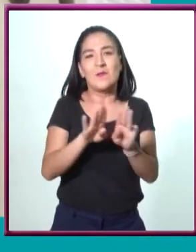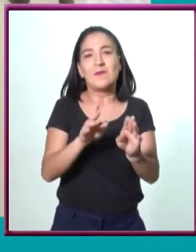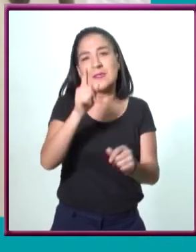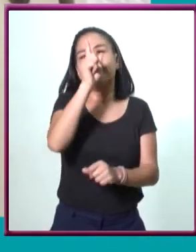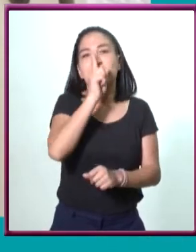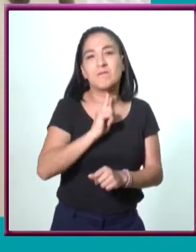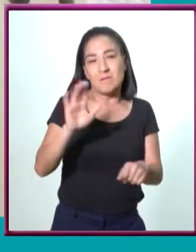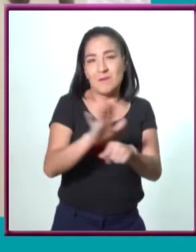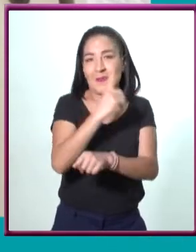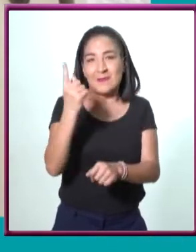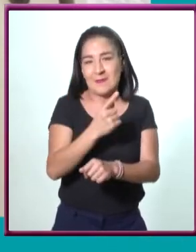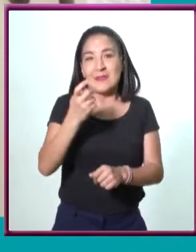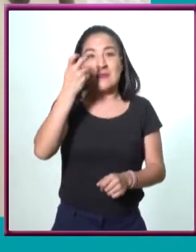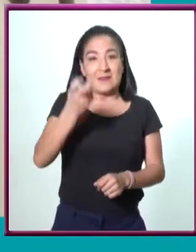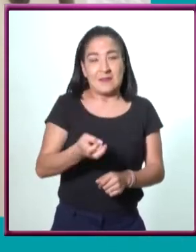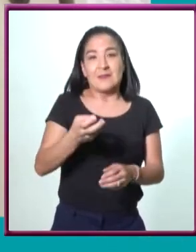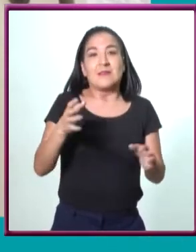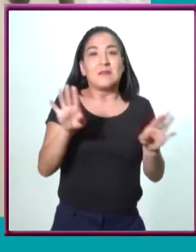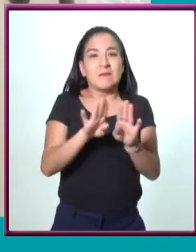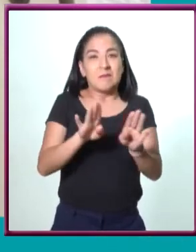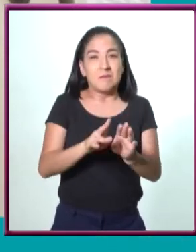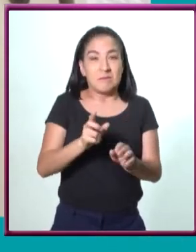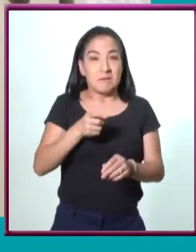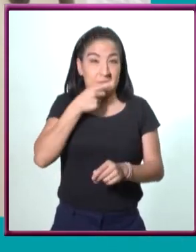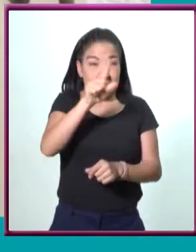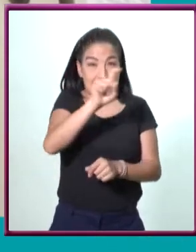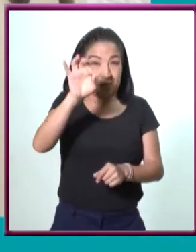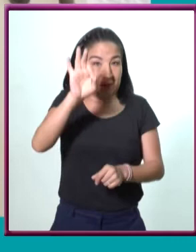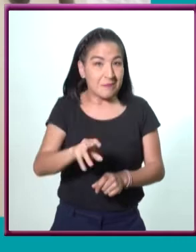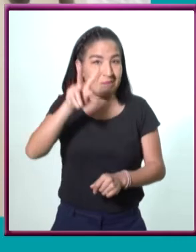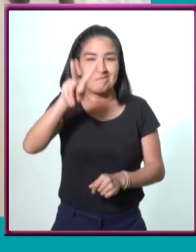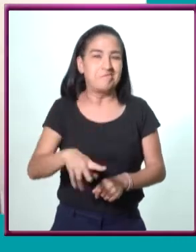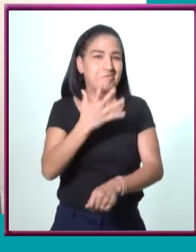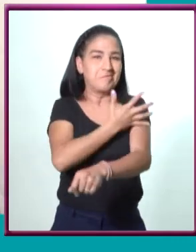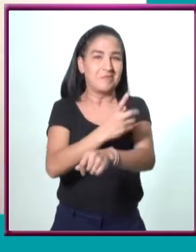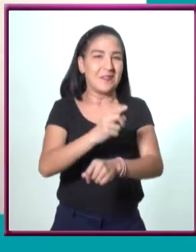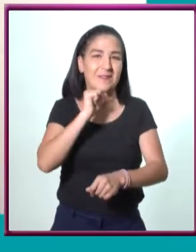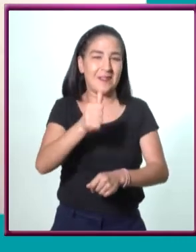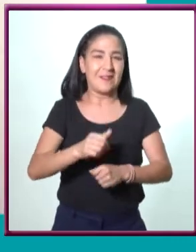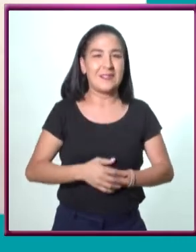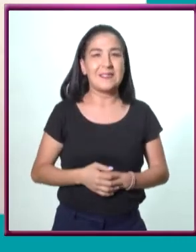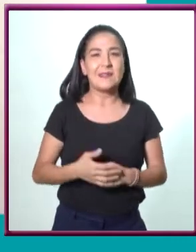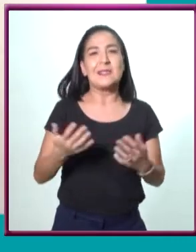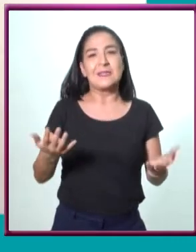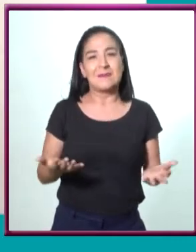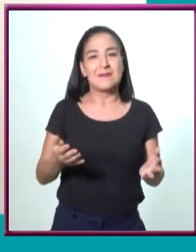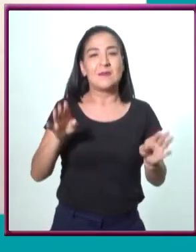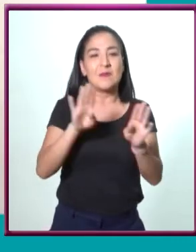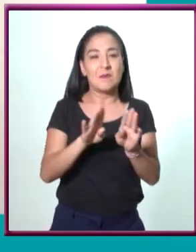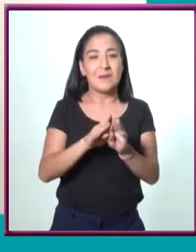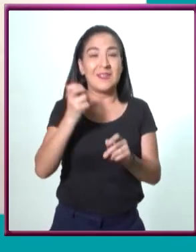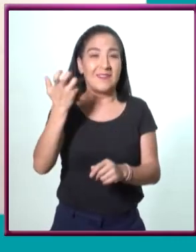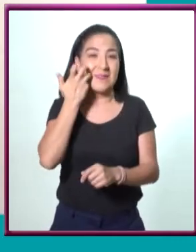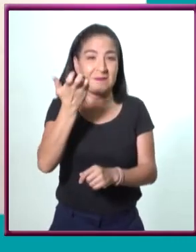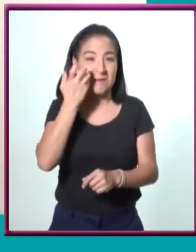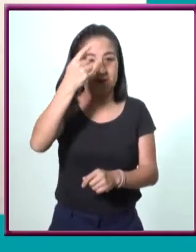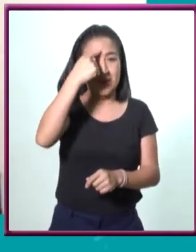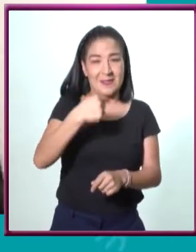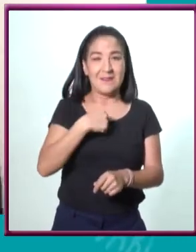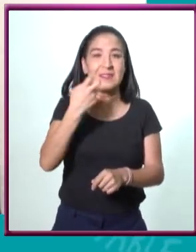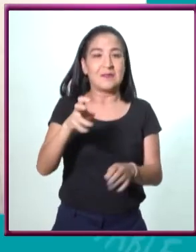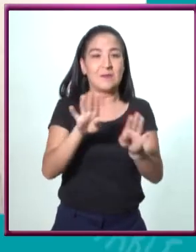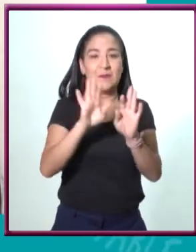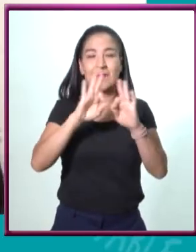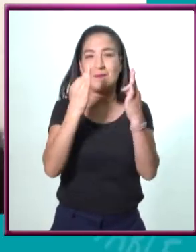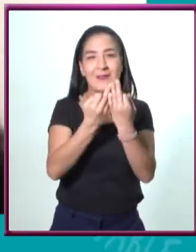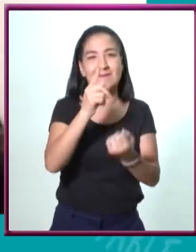cuenta como mentira porque al final no estás siendo 100% honesto. Pues no, exagerar para mí en lo particular no es